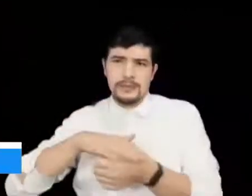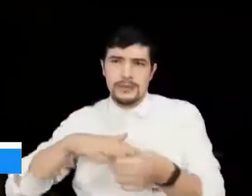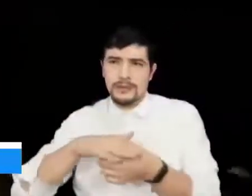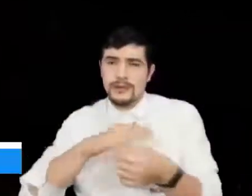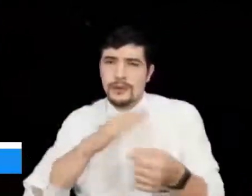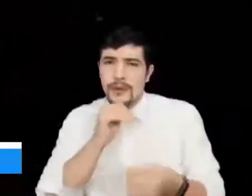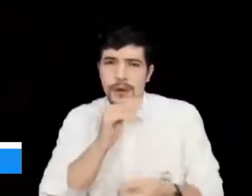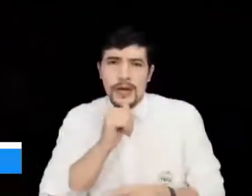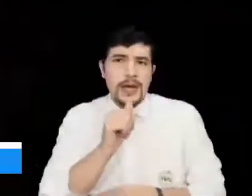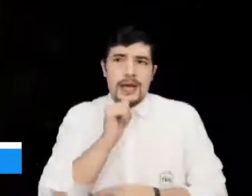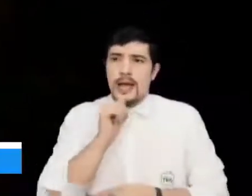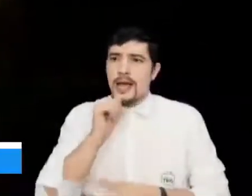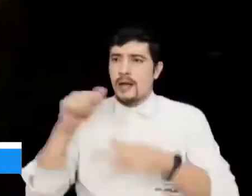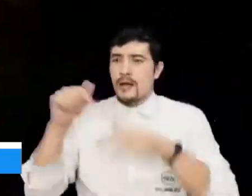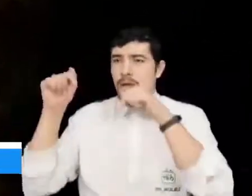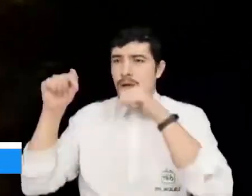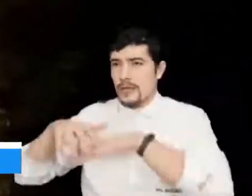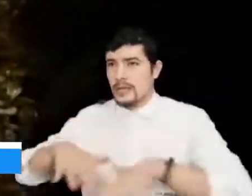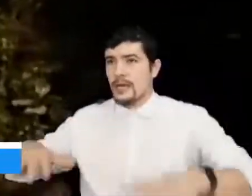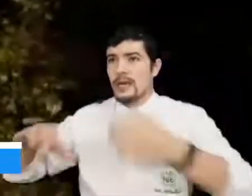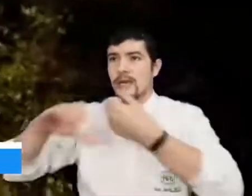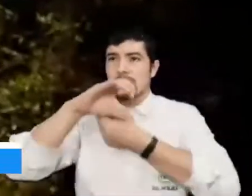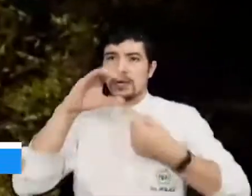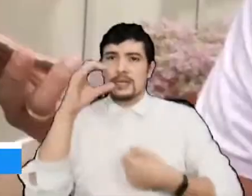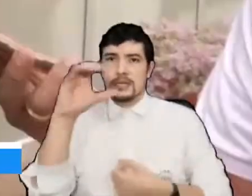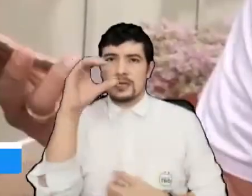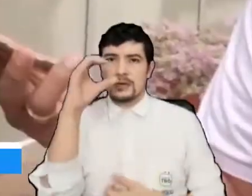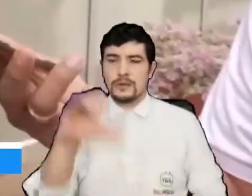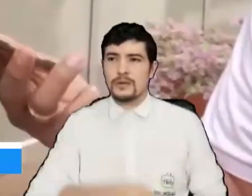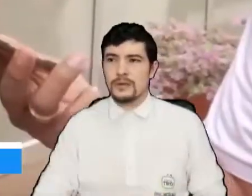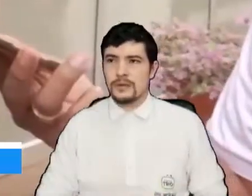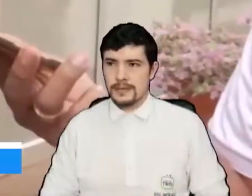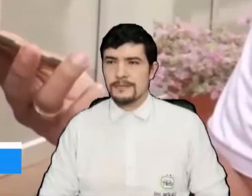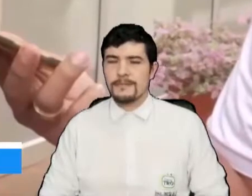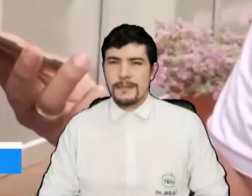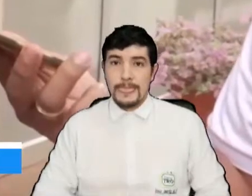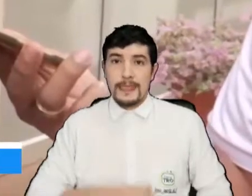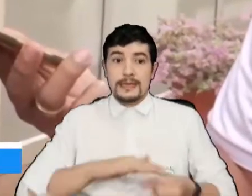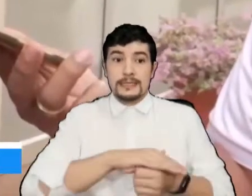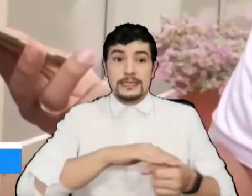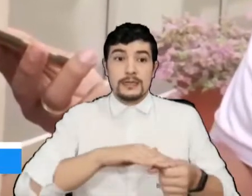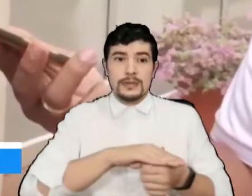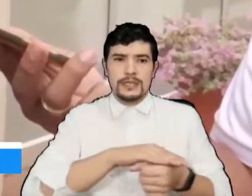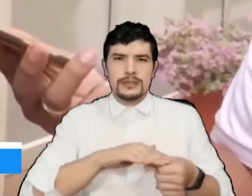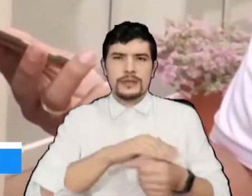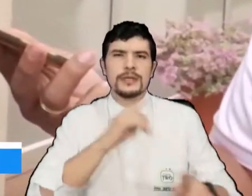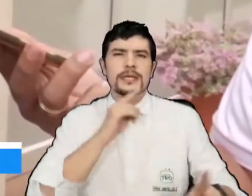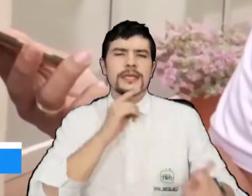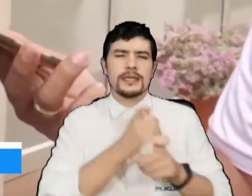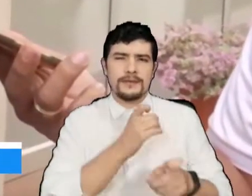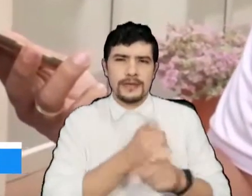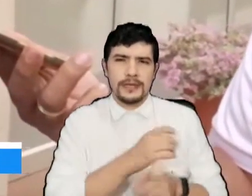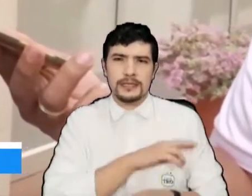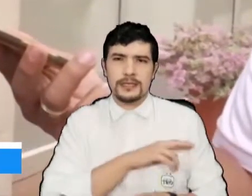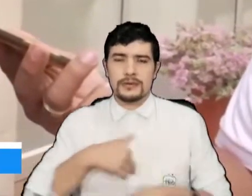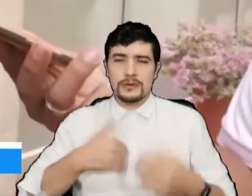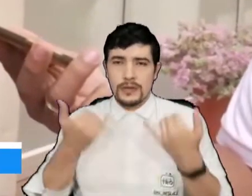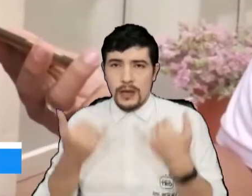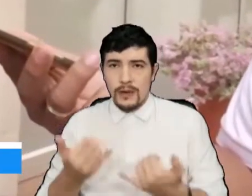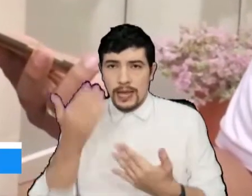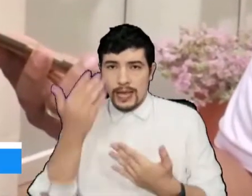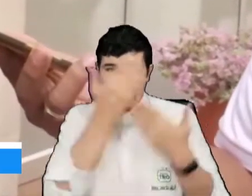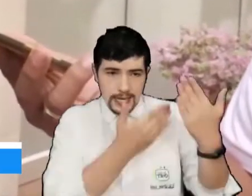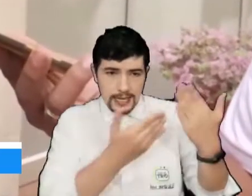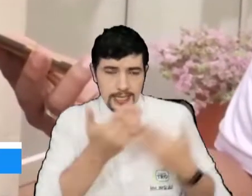la zona metropolitana de Cúcuta. Situación atípica, por lo que hemos venido viendo la variación climática que tenemos. Estamos atentos con el